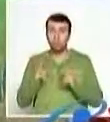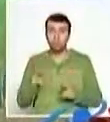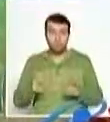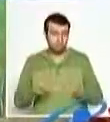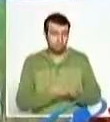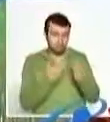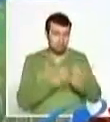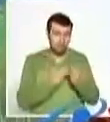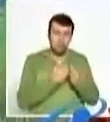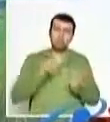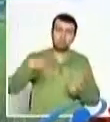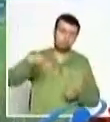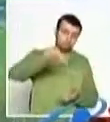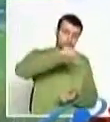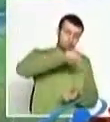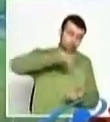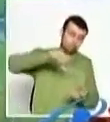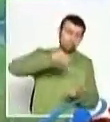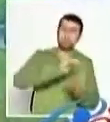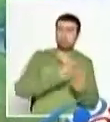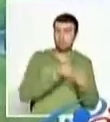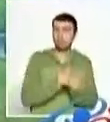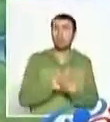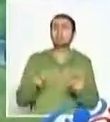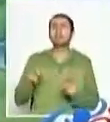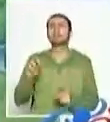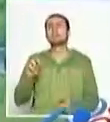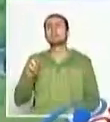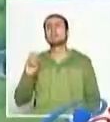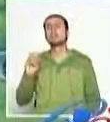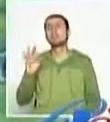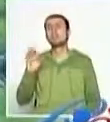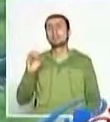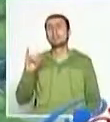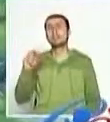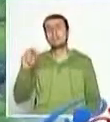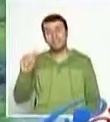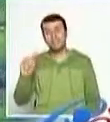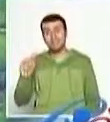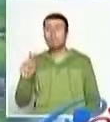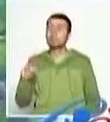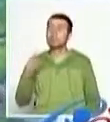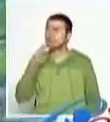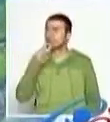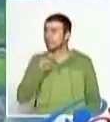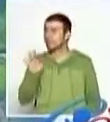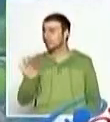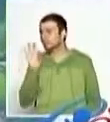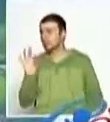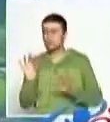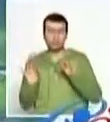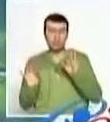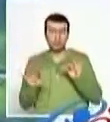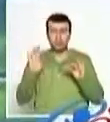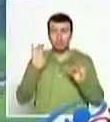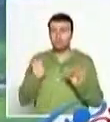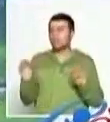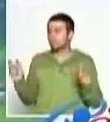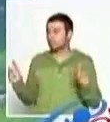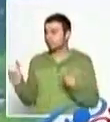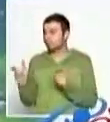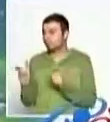con las verduras. Y las proteínas, pues tienen que ser carnes también seleccionadas, no disminuir las carnes